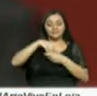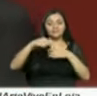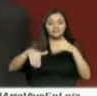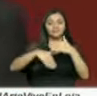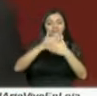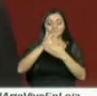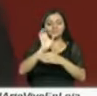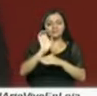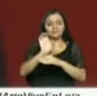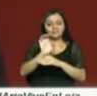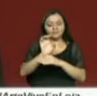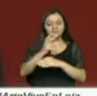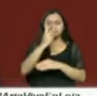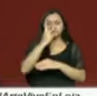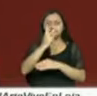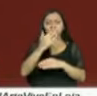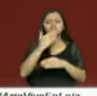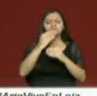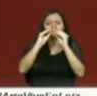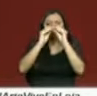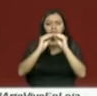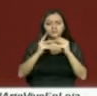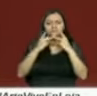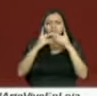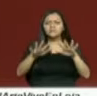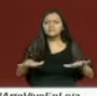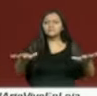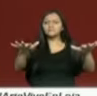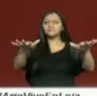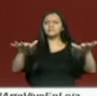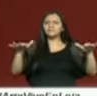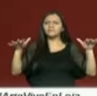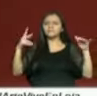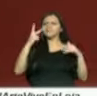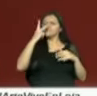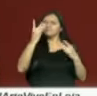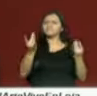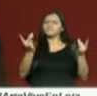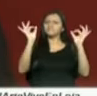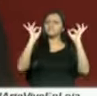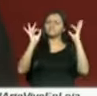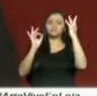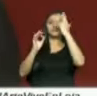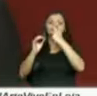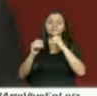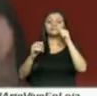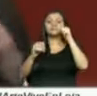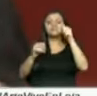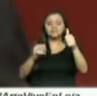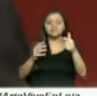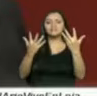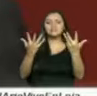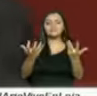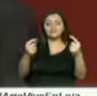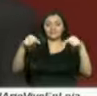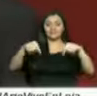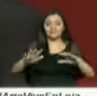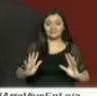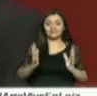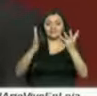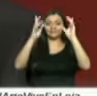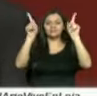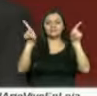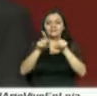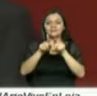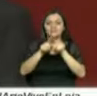país, comienzan a formarse como público de espectáculos de primera calidad y que mañana exigirán que este festival,